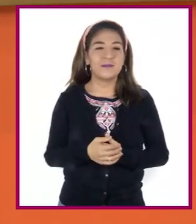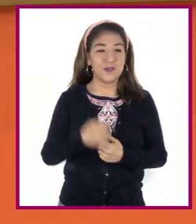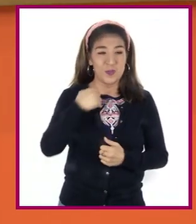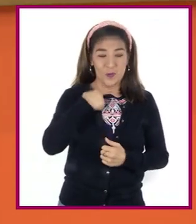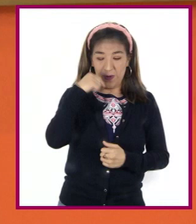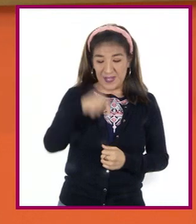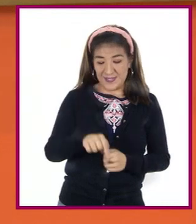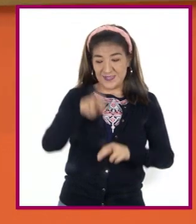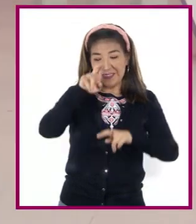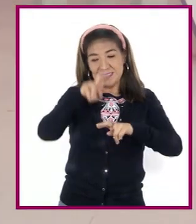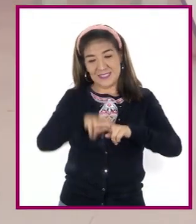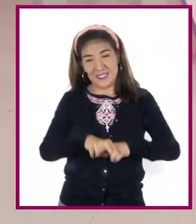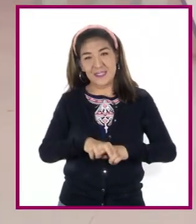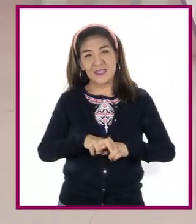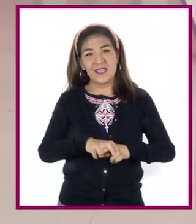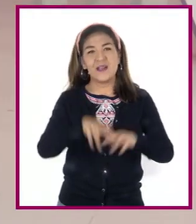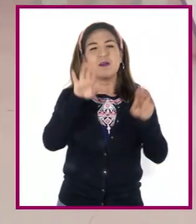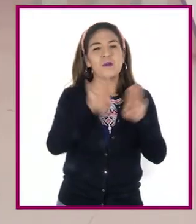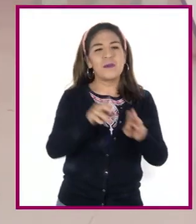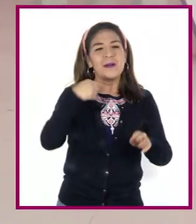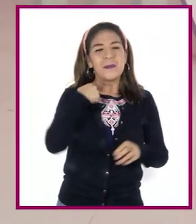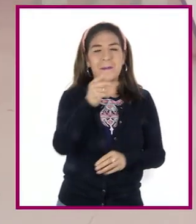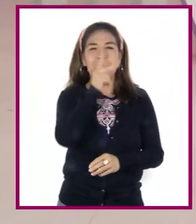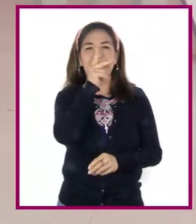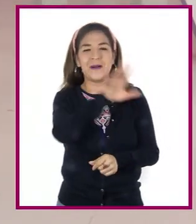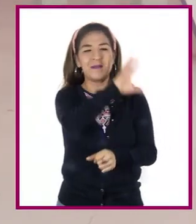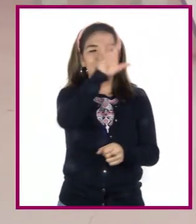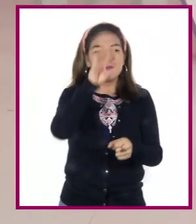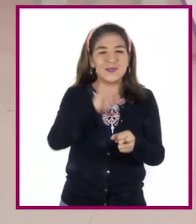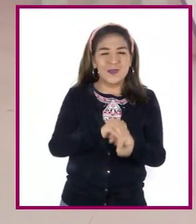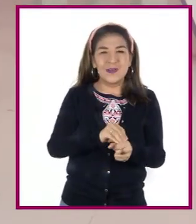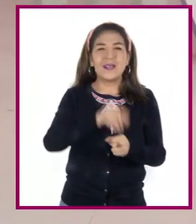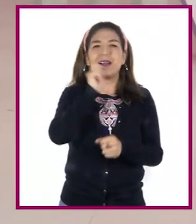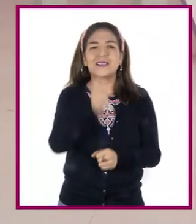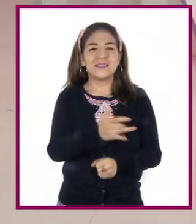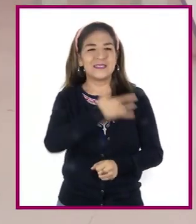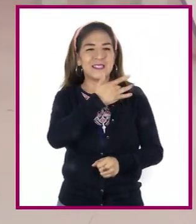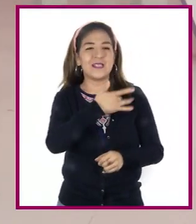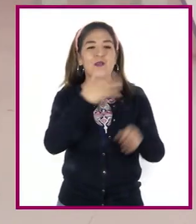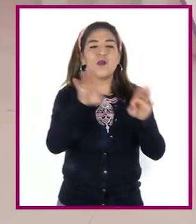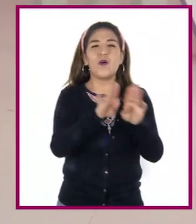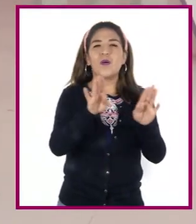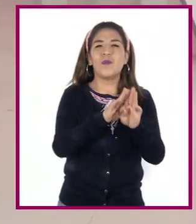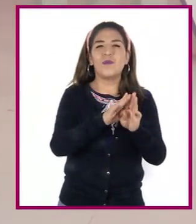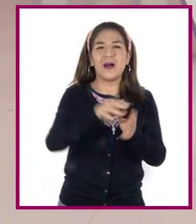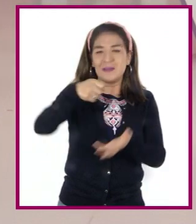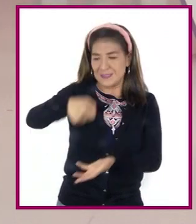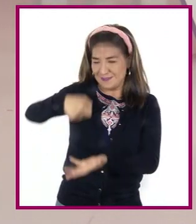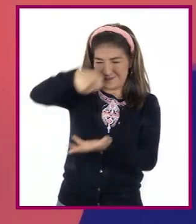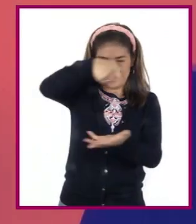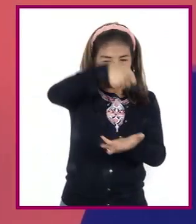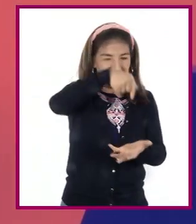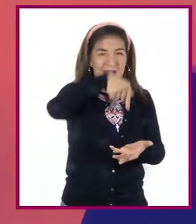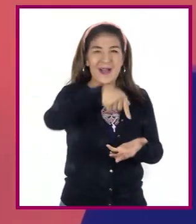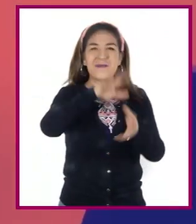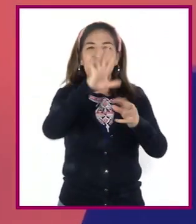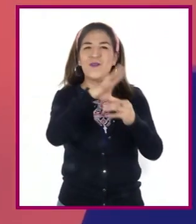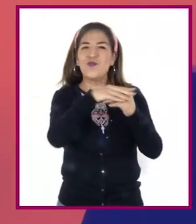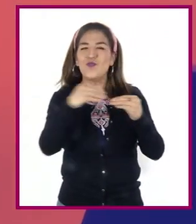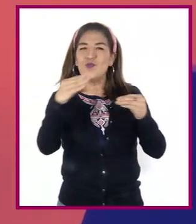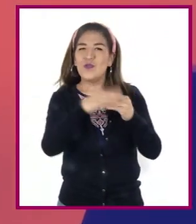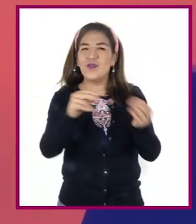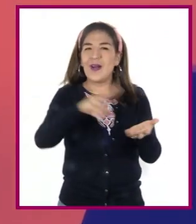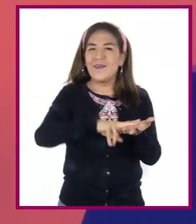aquí, sentada, con todas mis palabras, como una cesta de fruta verde, intactas?